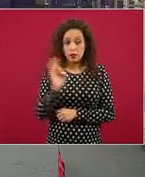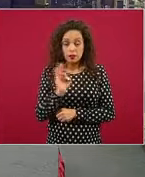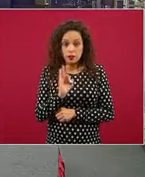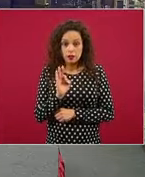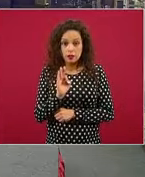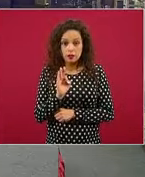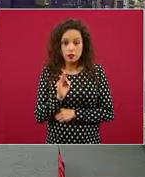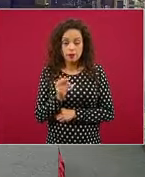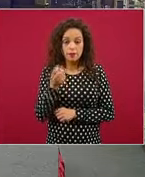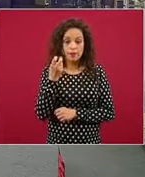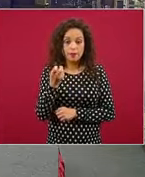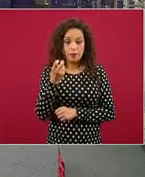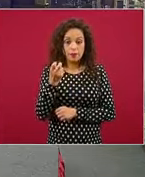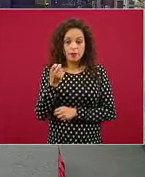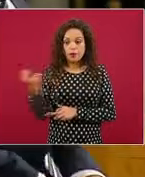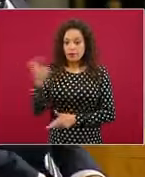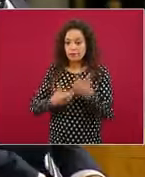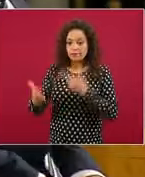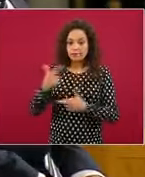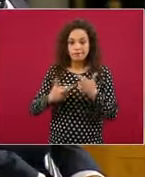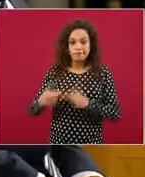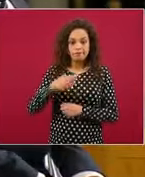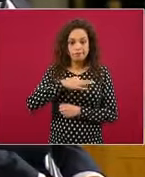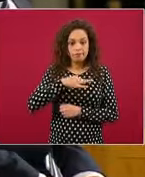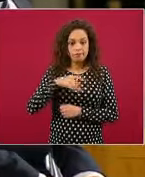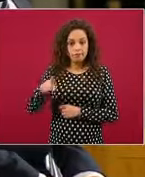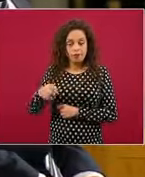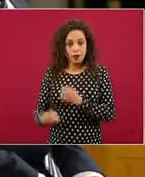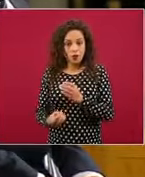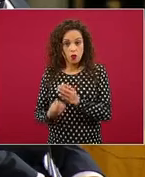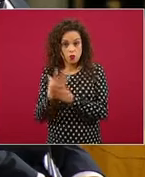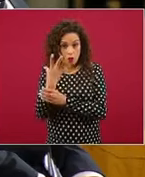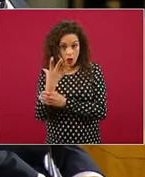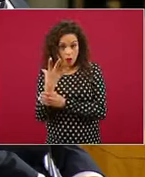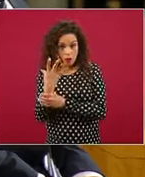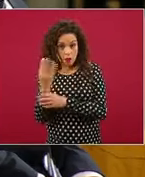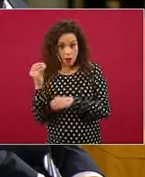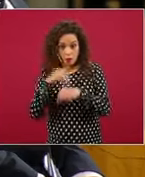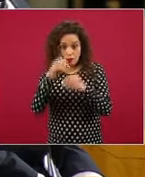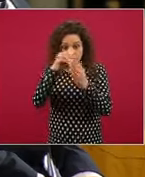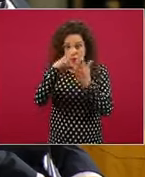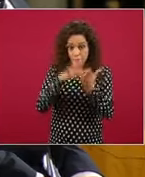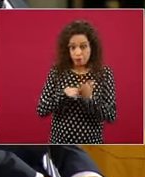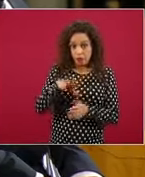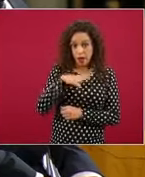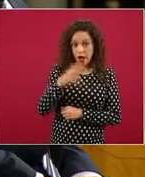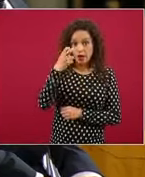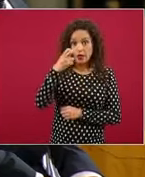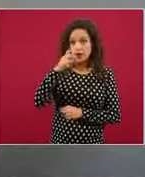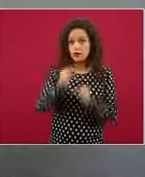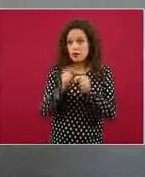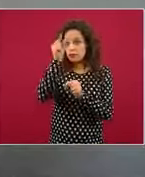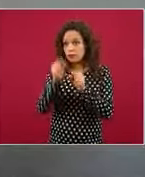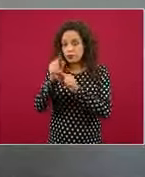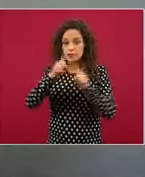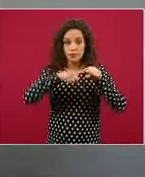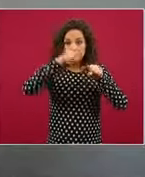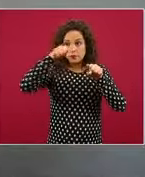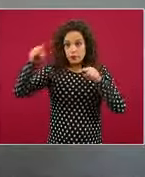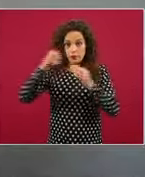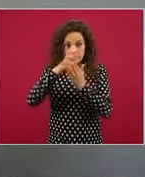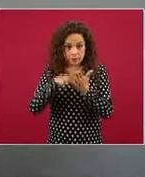consideran estos reinfecciones como nuevos casos y están anotados en estas estadísticas o se hace algo o